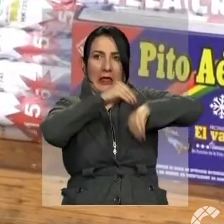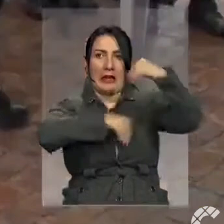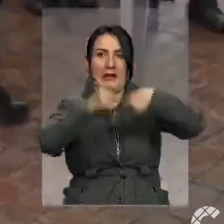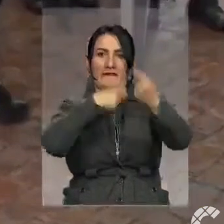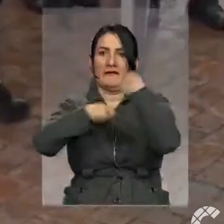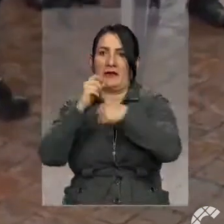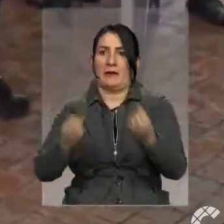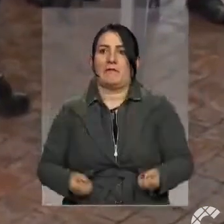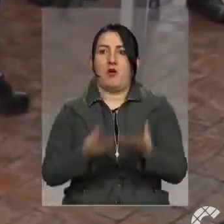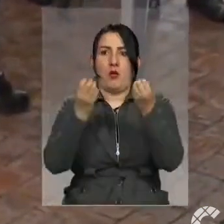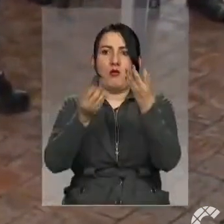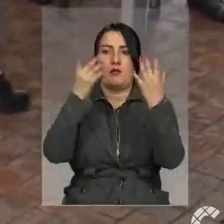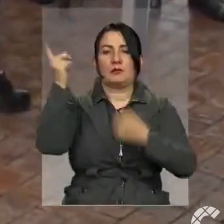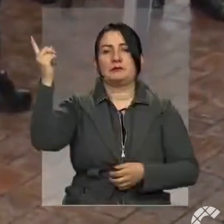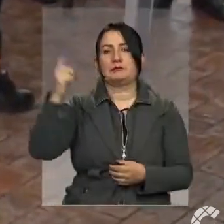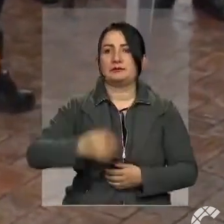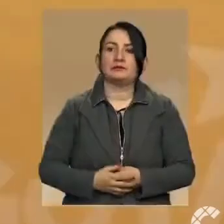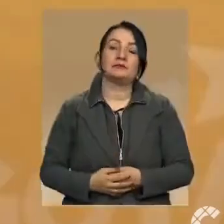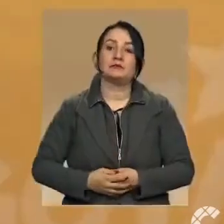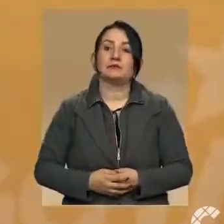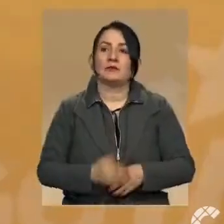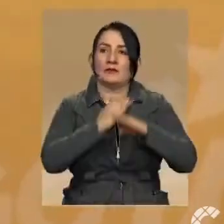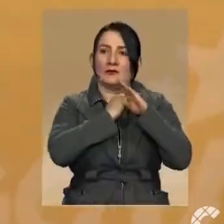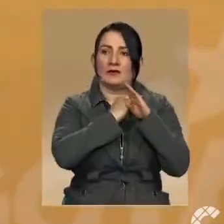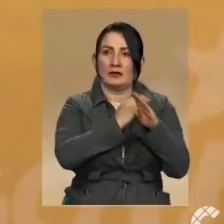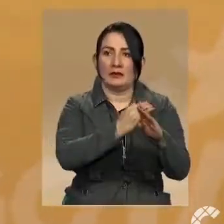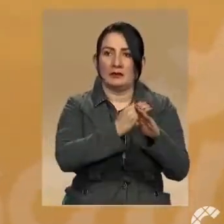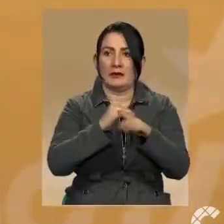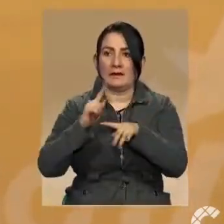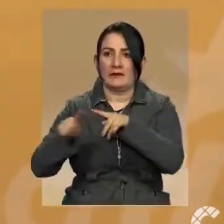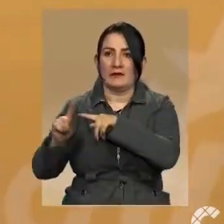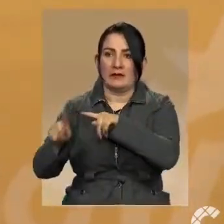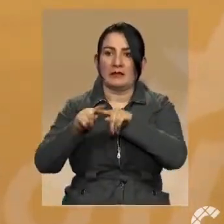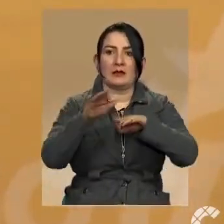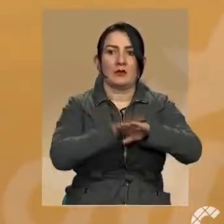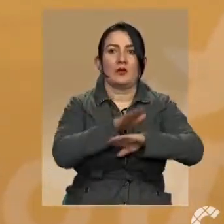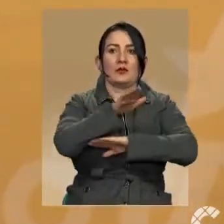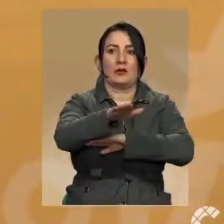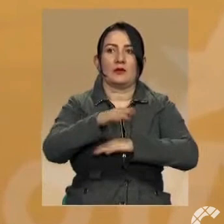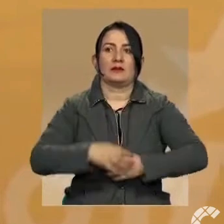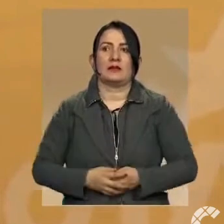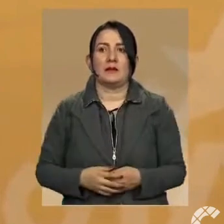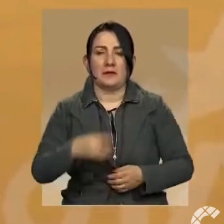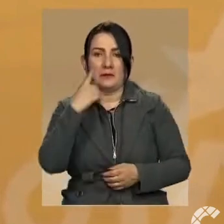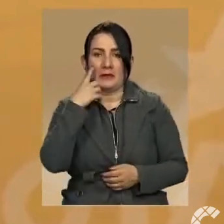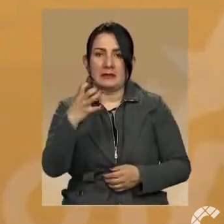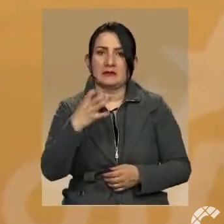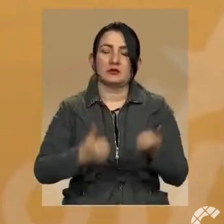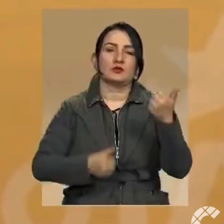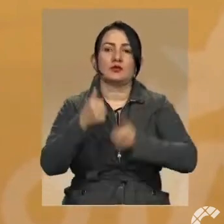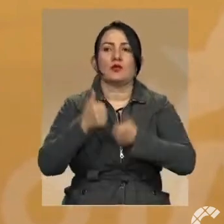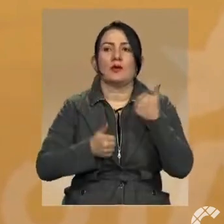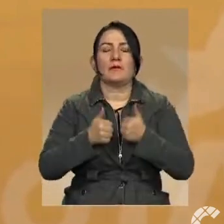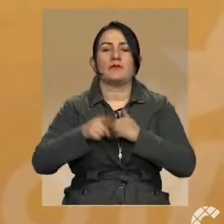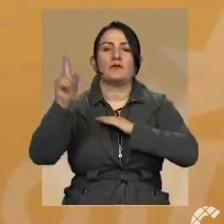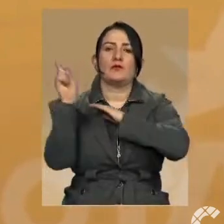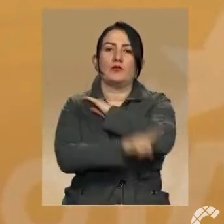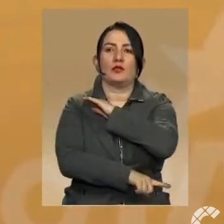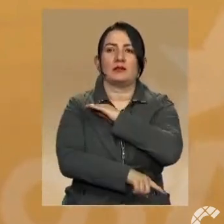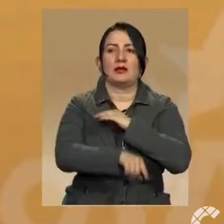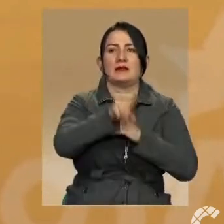19 localidades. La restricción a la venta tiene varias consecuencias. La primera, digamos, y la más suave, es una multa